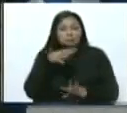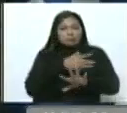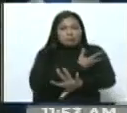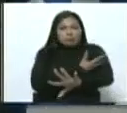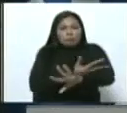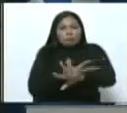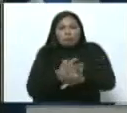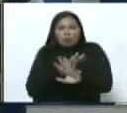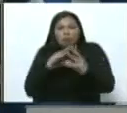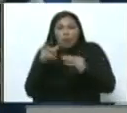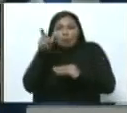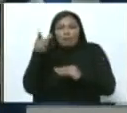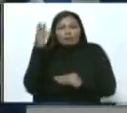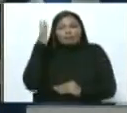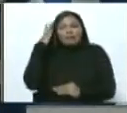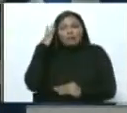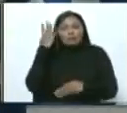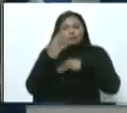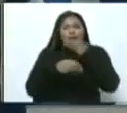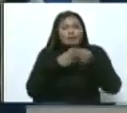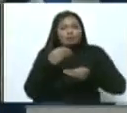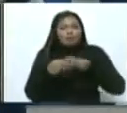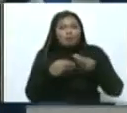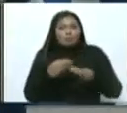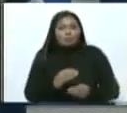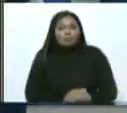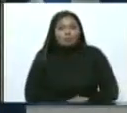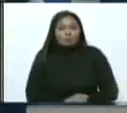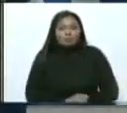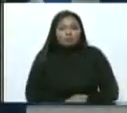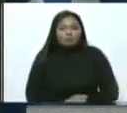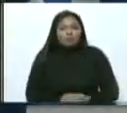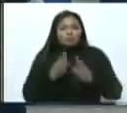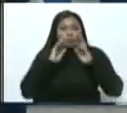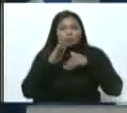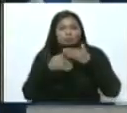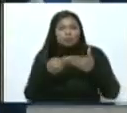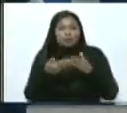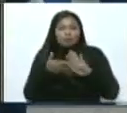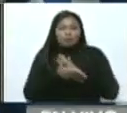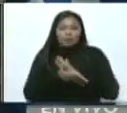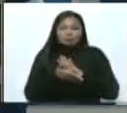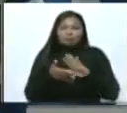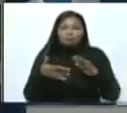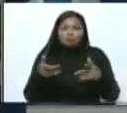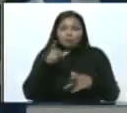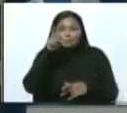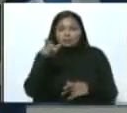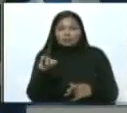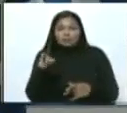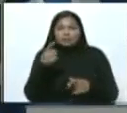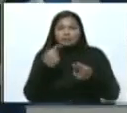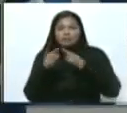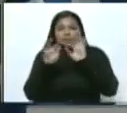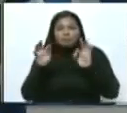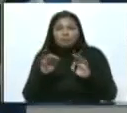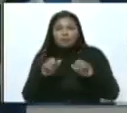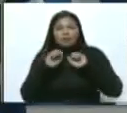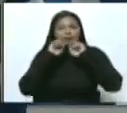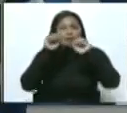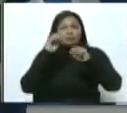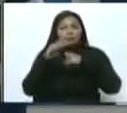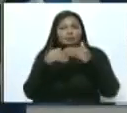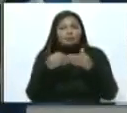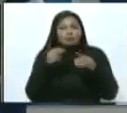mujer sabe, de cómo se amañan resultados para que un candidato de izquierda que va ganando,